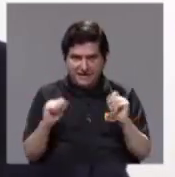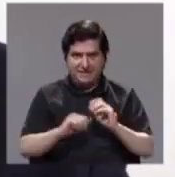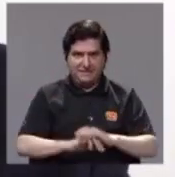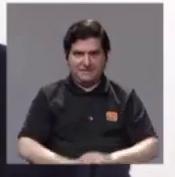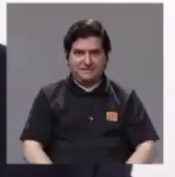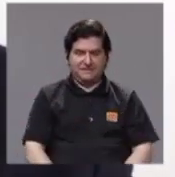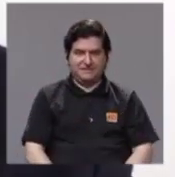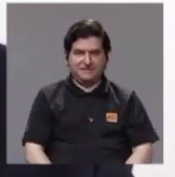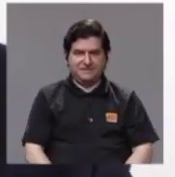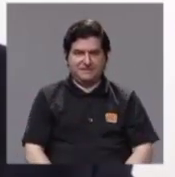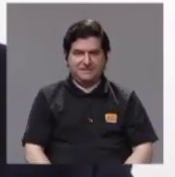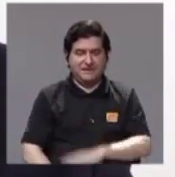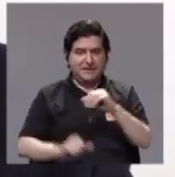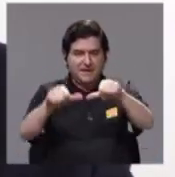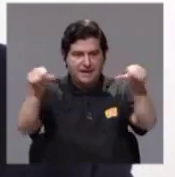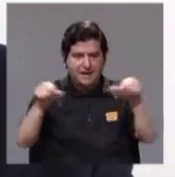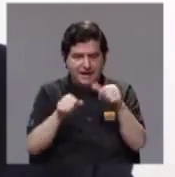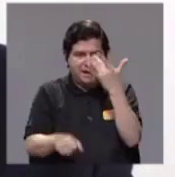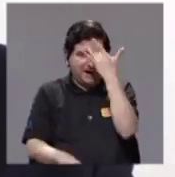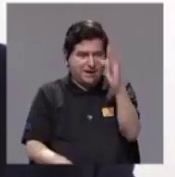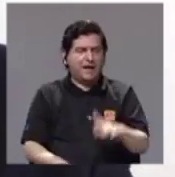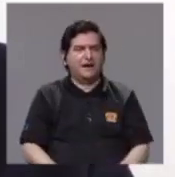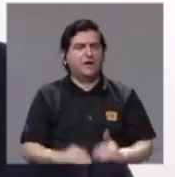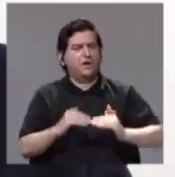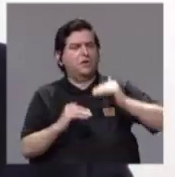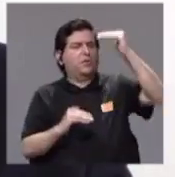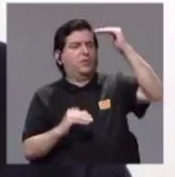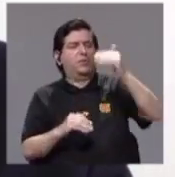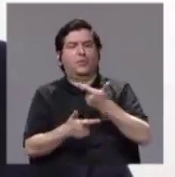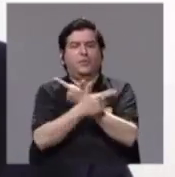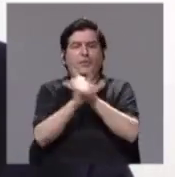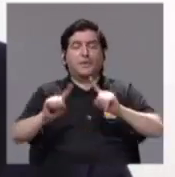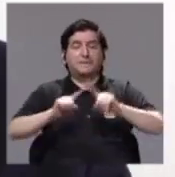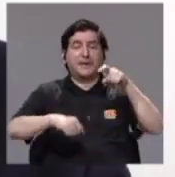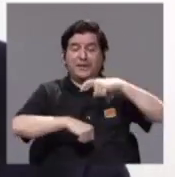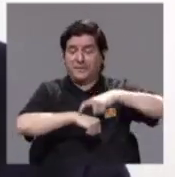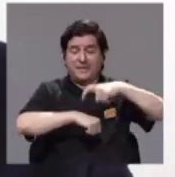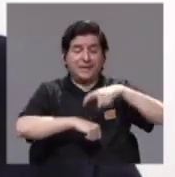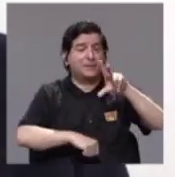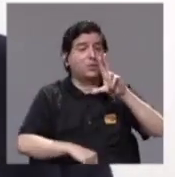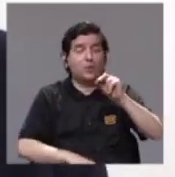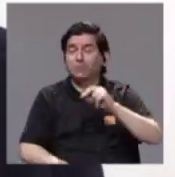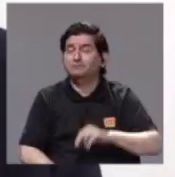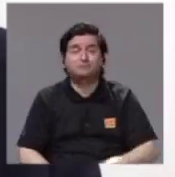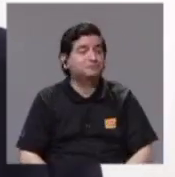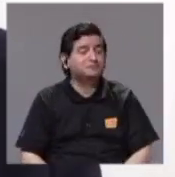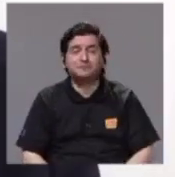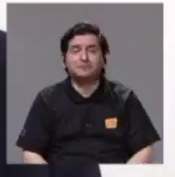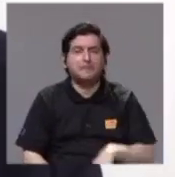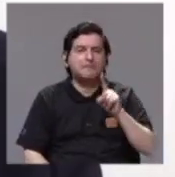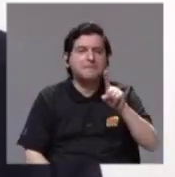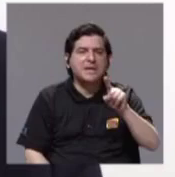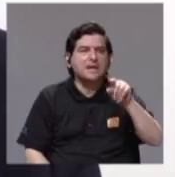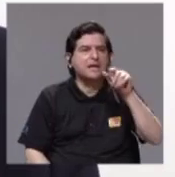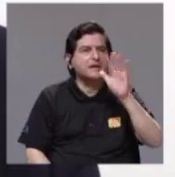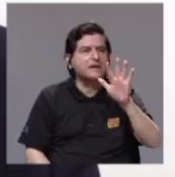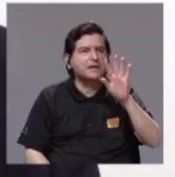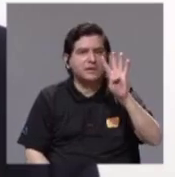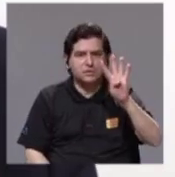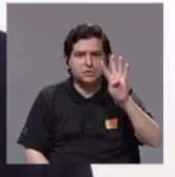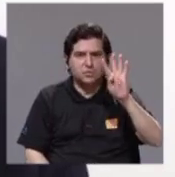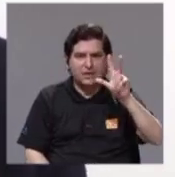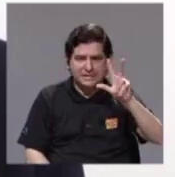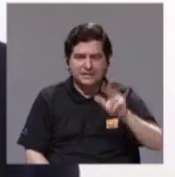en 1543 en Valladolid, Cortés quiere escribir, pero no lo puede hacer